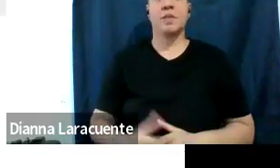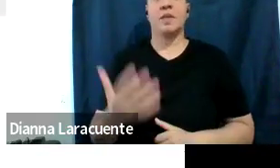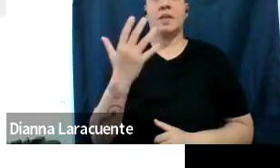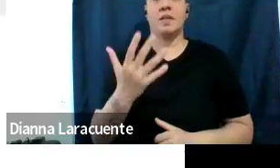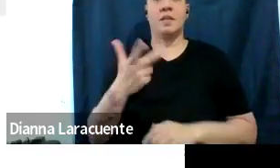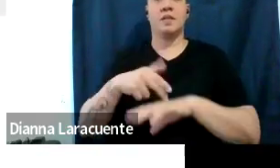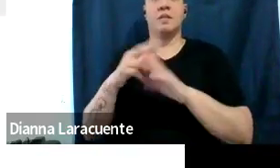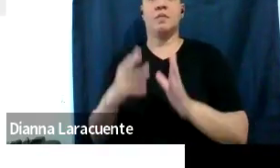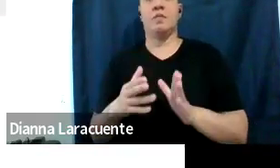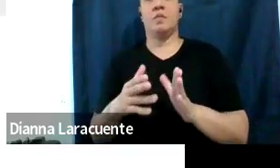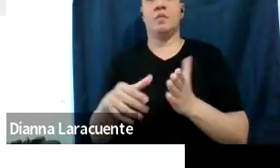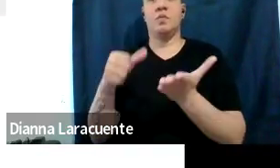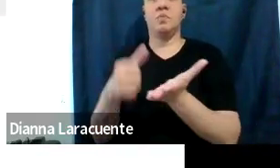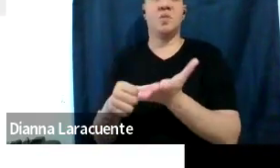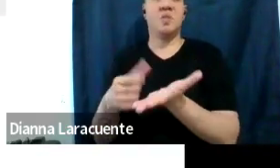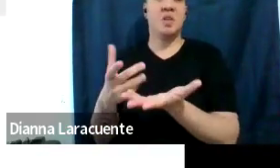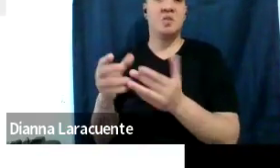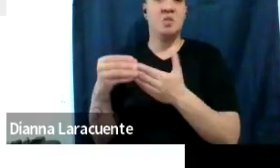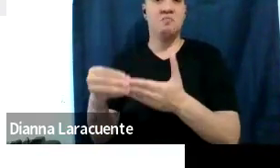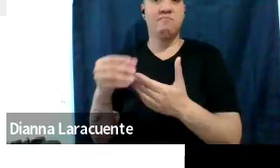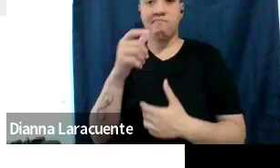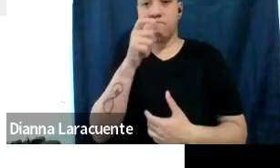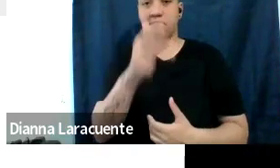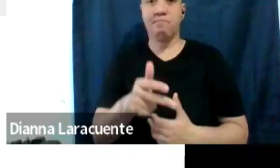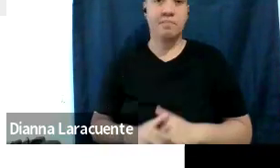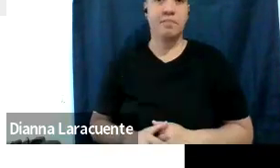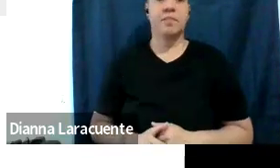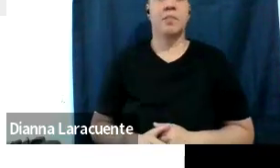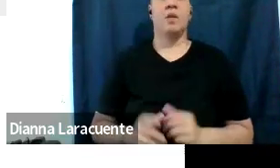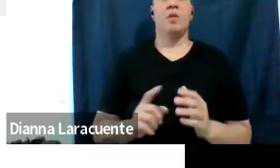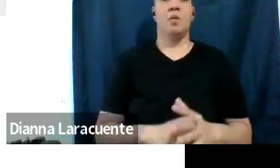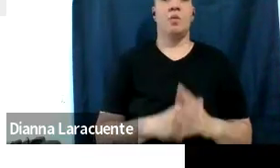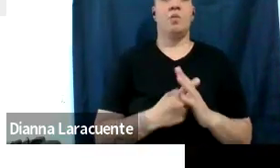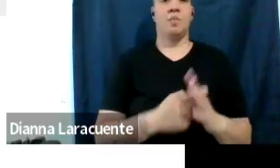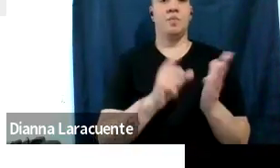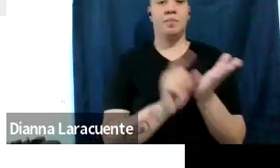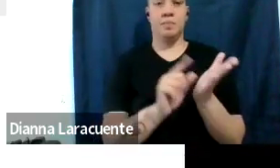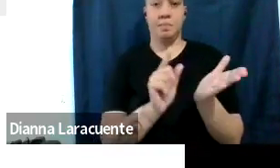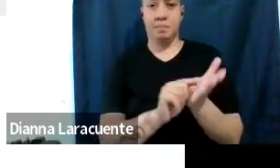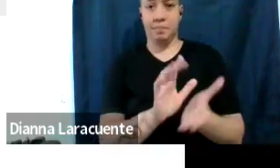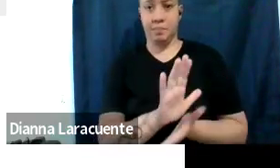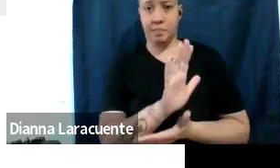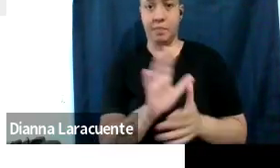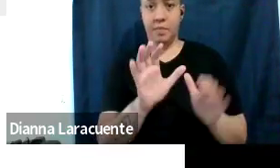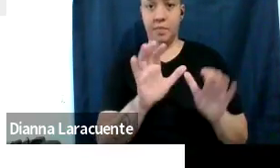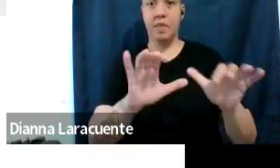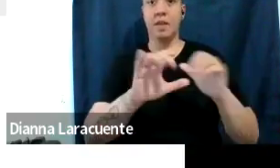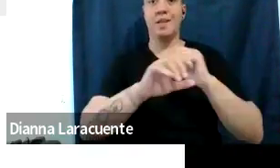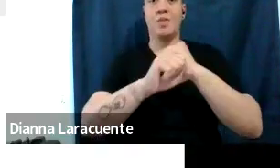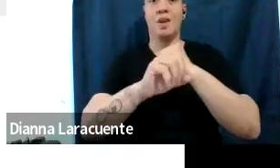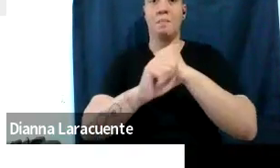puertorriqueños que eran un sello de goma. O sea, él empieza con su periódico a hacer una